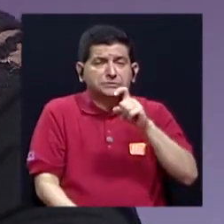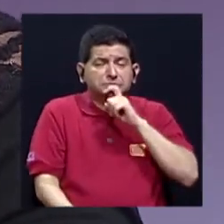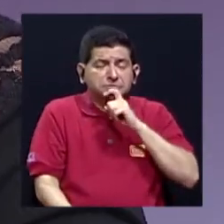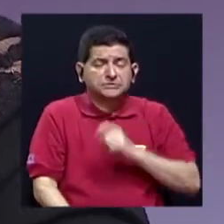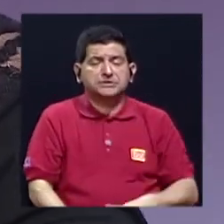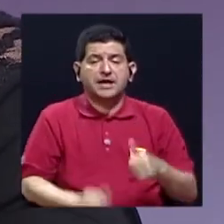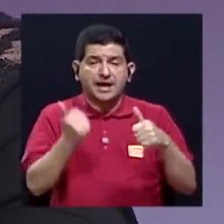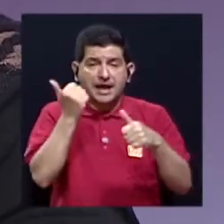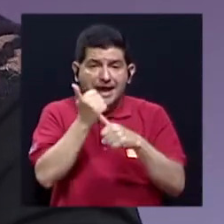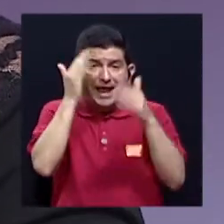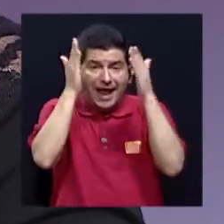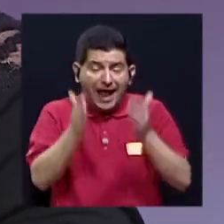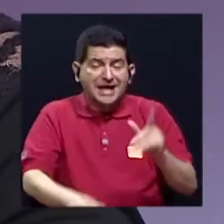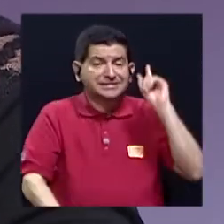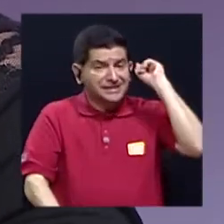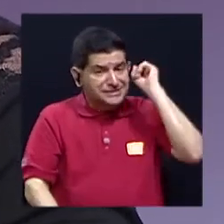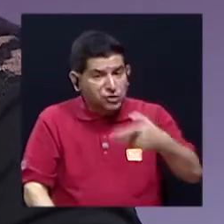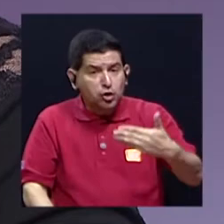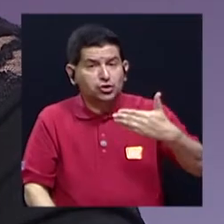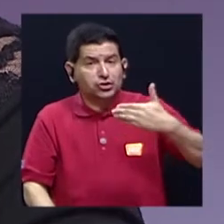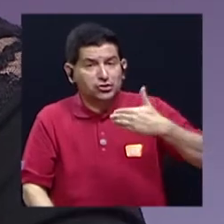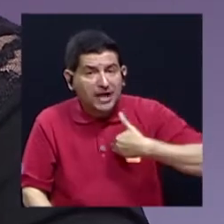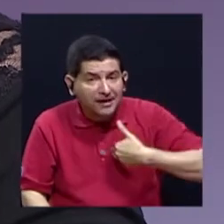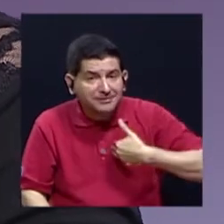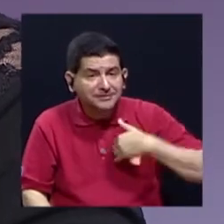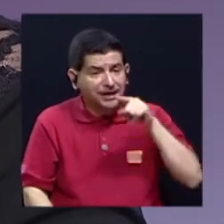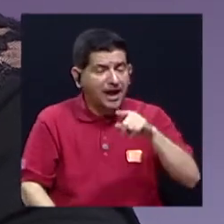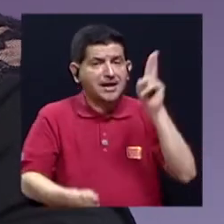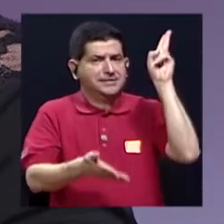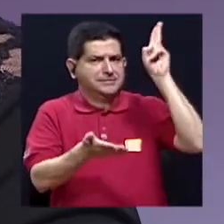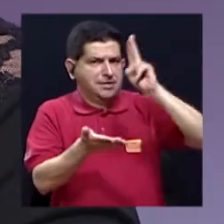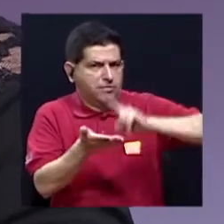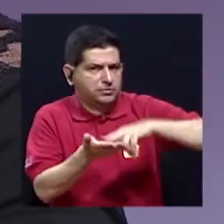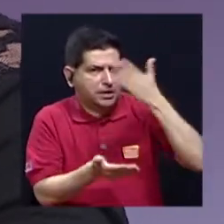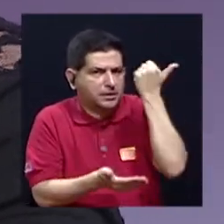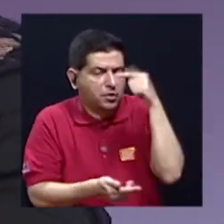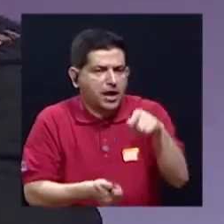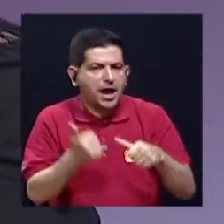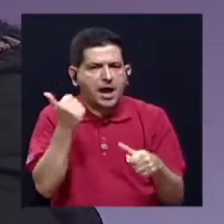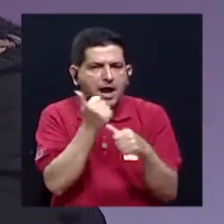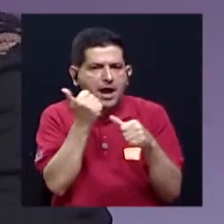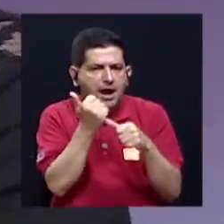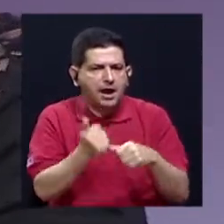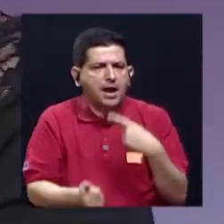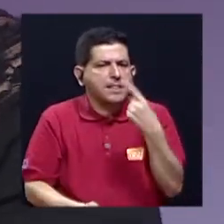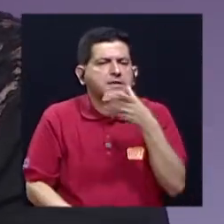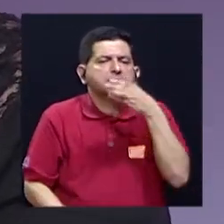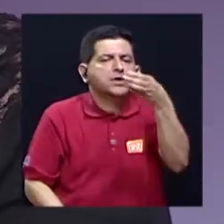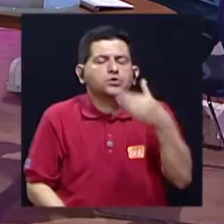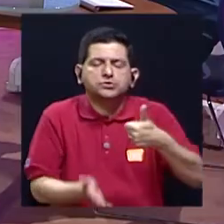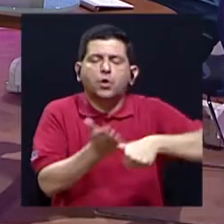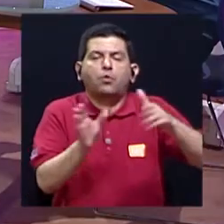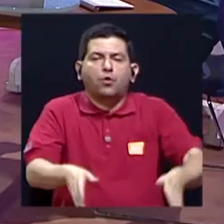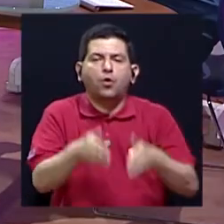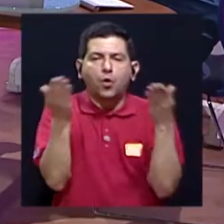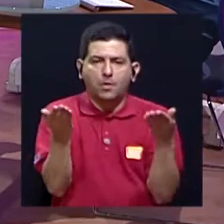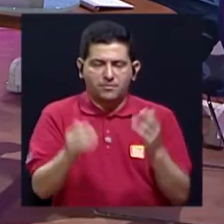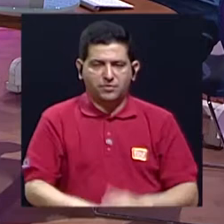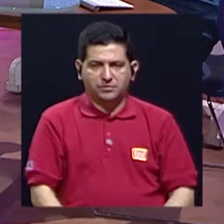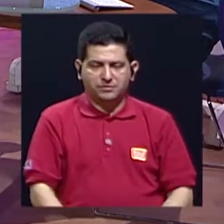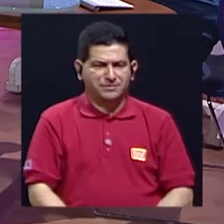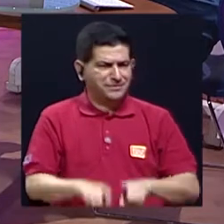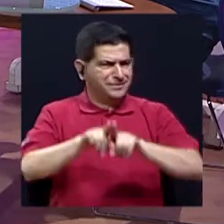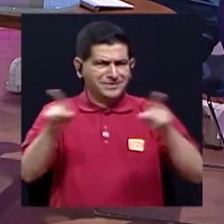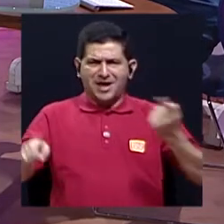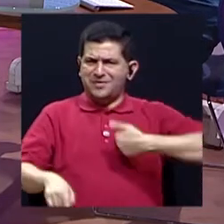asesor tiene la obligación, esa, para eso es contratado, para que nos asesore para cómo emitir un voto. Sí, no es que